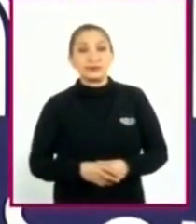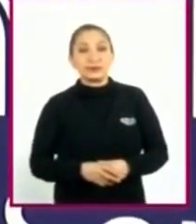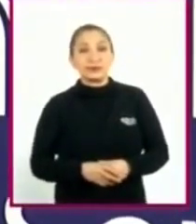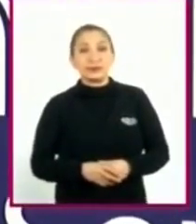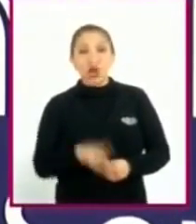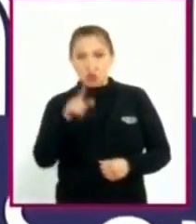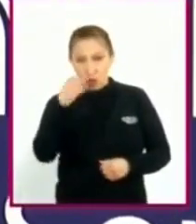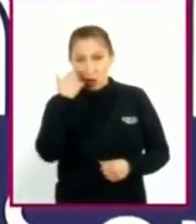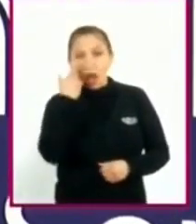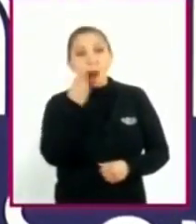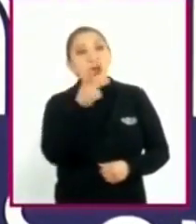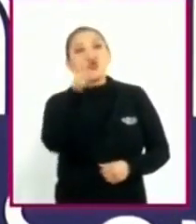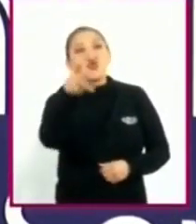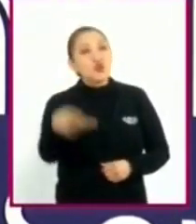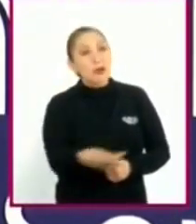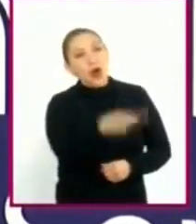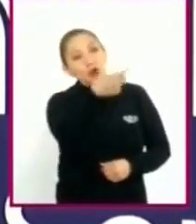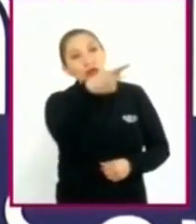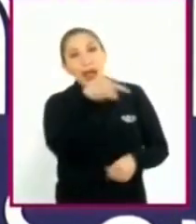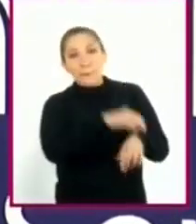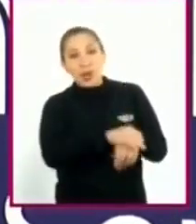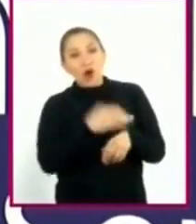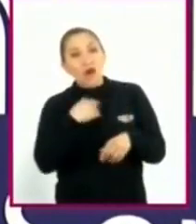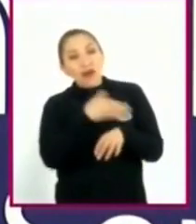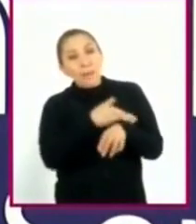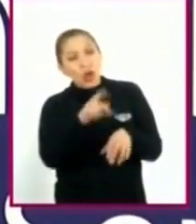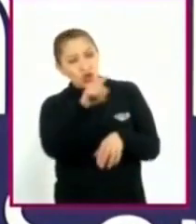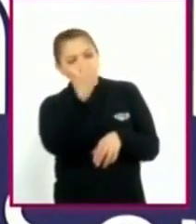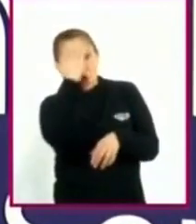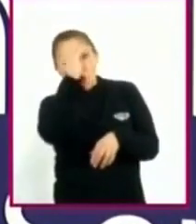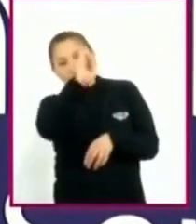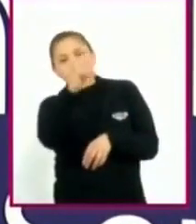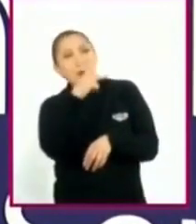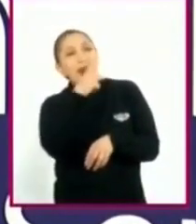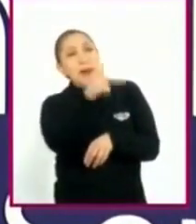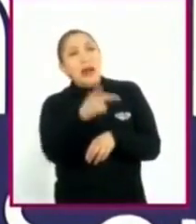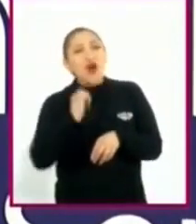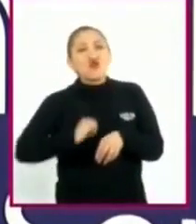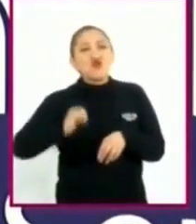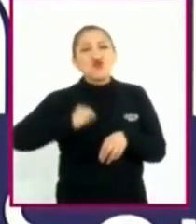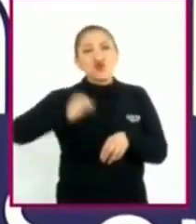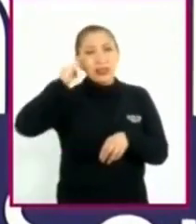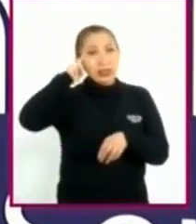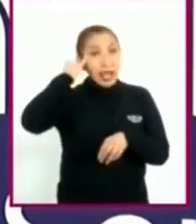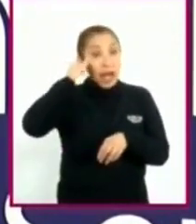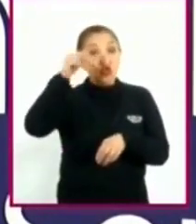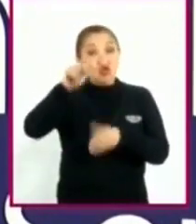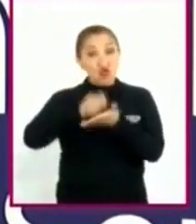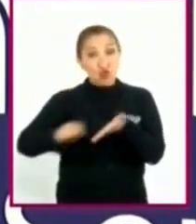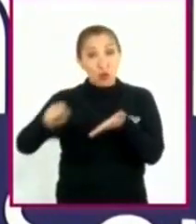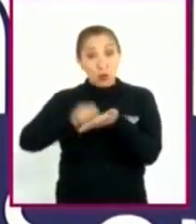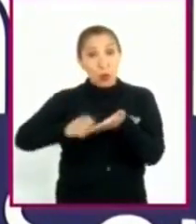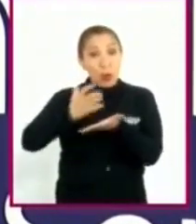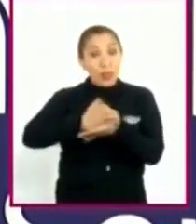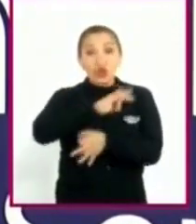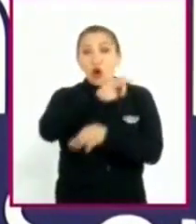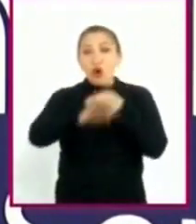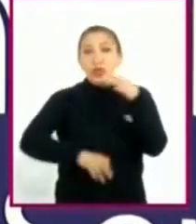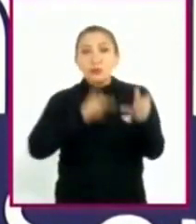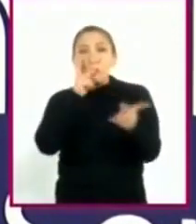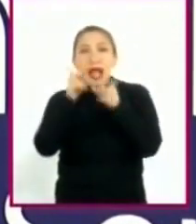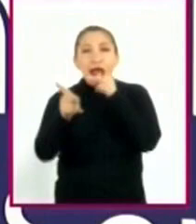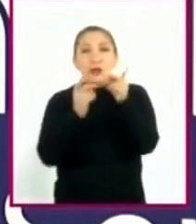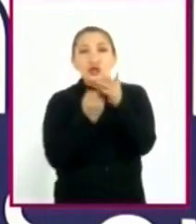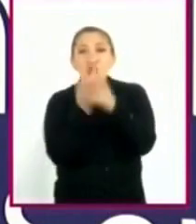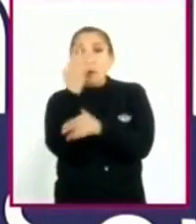Les reto que pregunten a sus familiares o amigos si conocen otras palabras de origen indígena. Anoten en su cuaderno todas aquellas